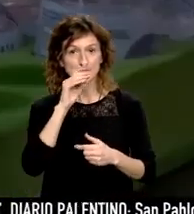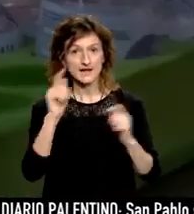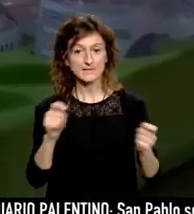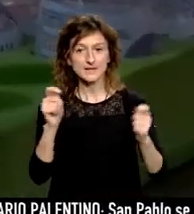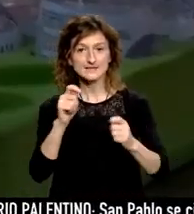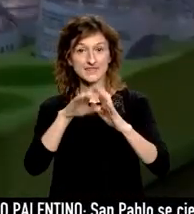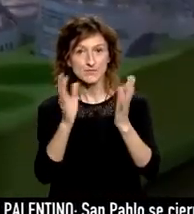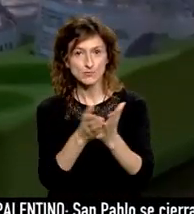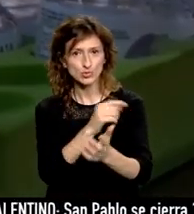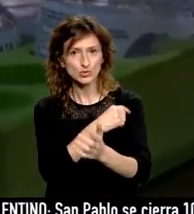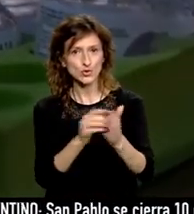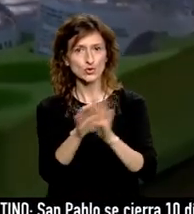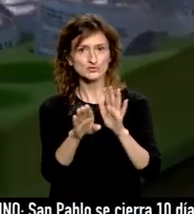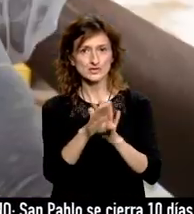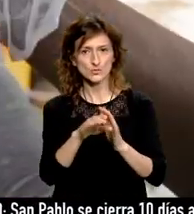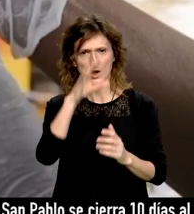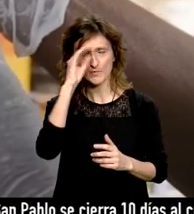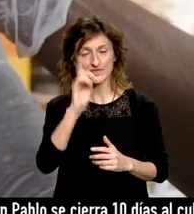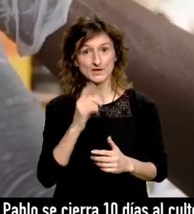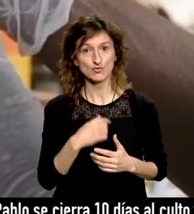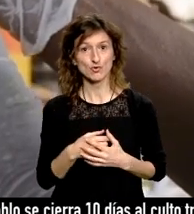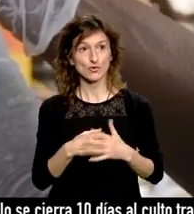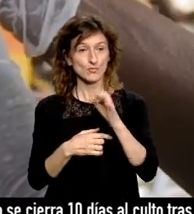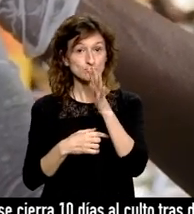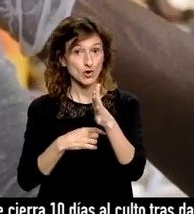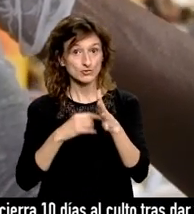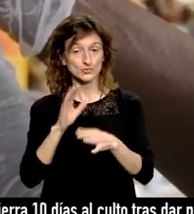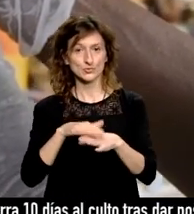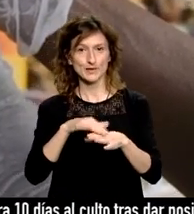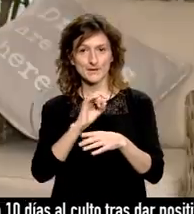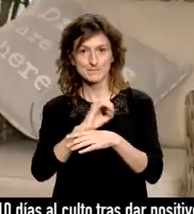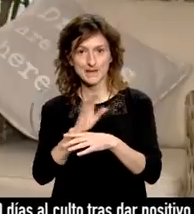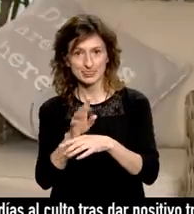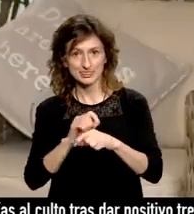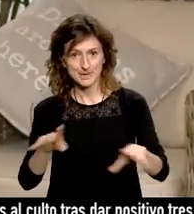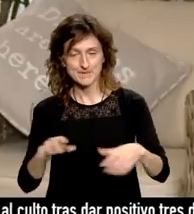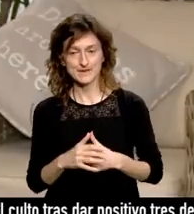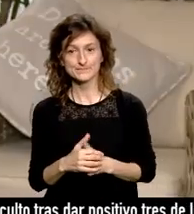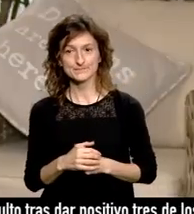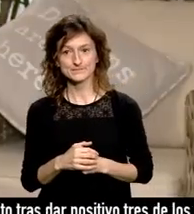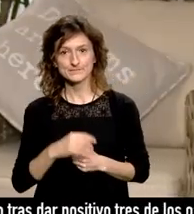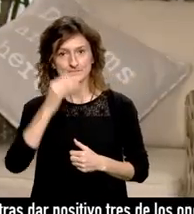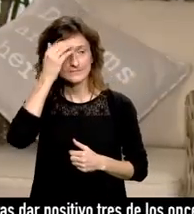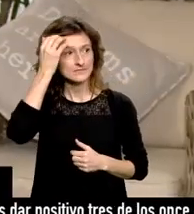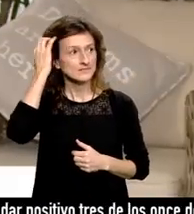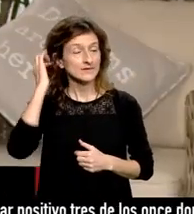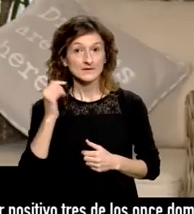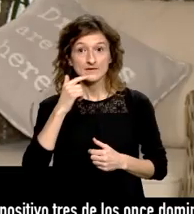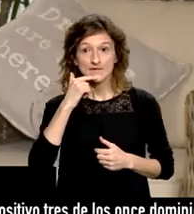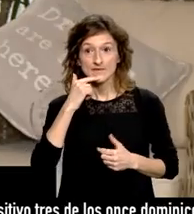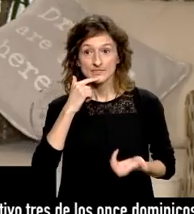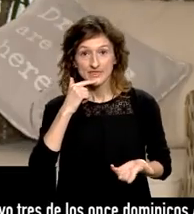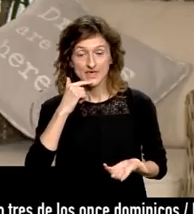de vacunación mundiales no caigan en el olvido, arrastradas por la actual pandemia. No podemos dejar de hacer nada, y